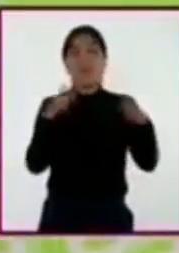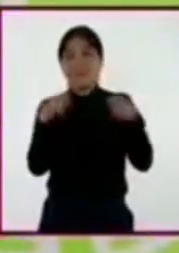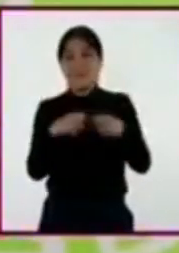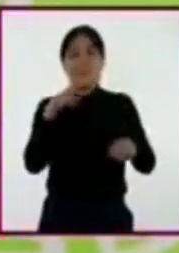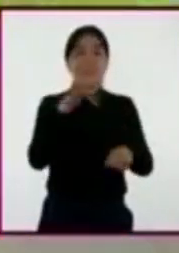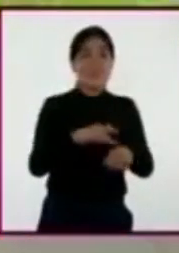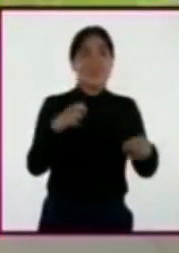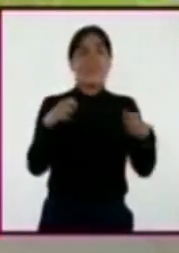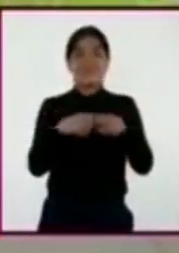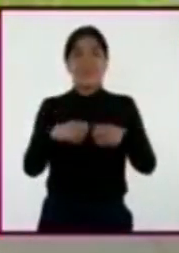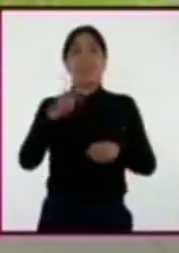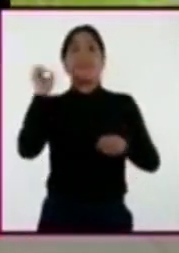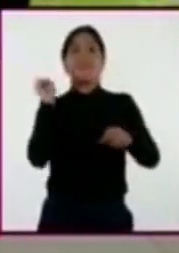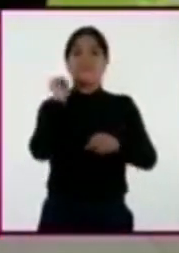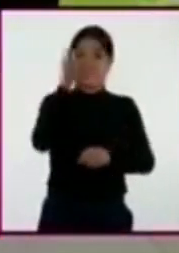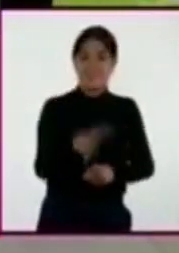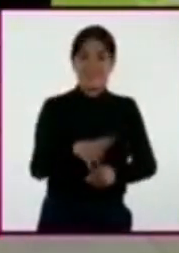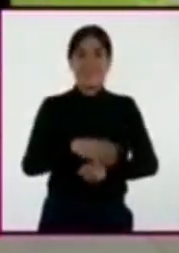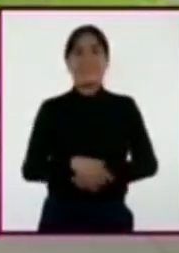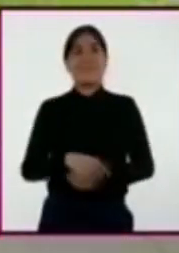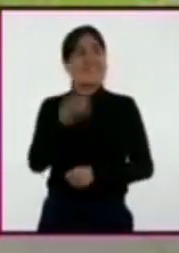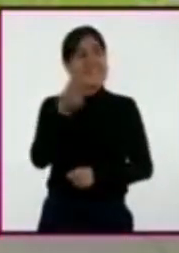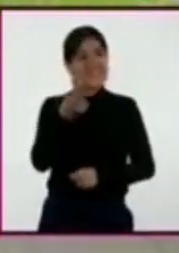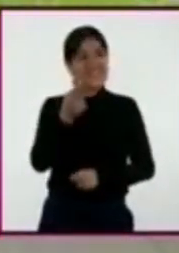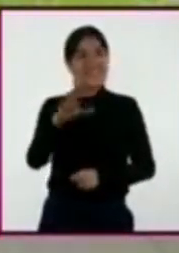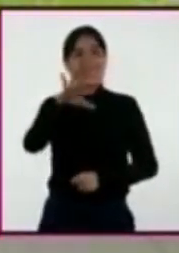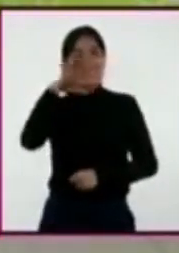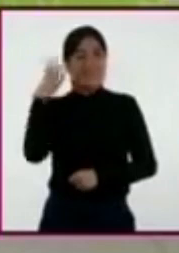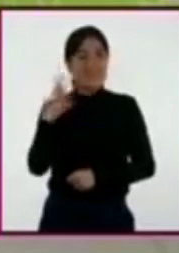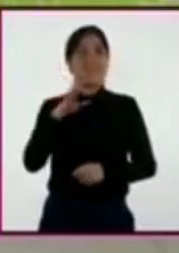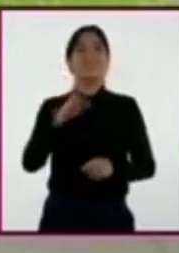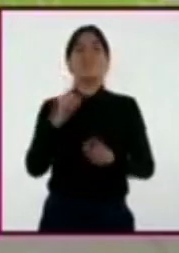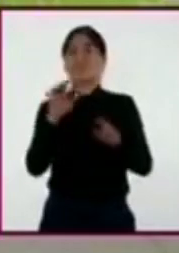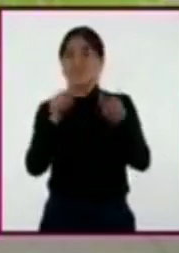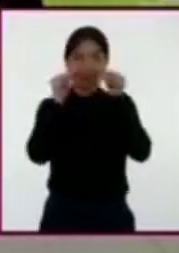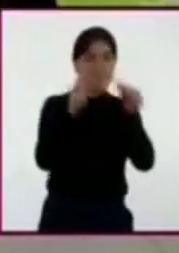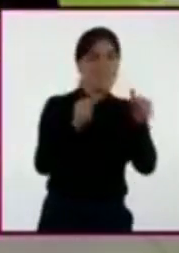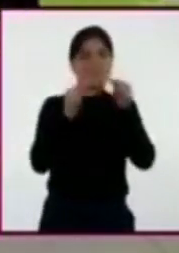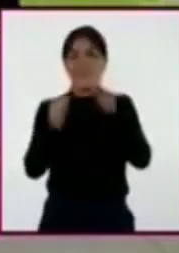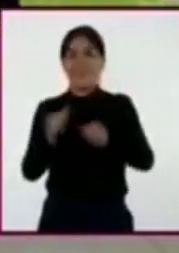Toca tus tenis y ya está el lanzamiento, así que es velocidad también de reacción.